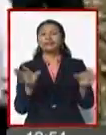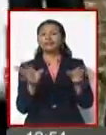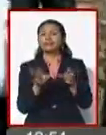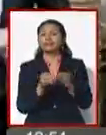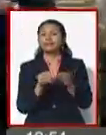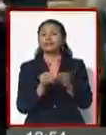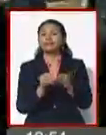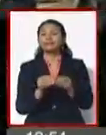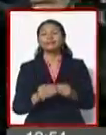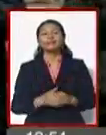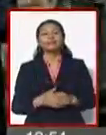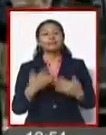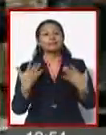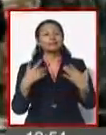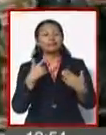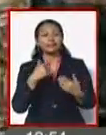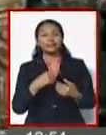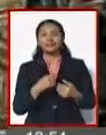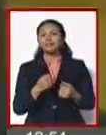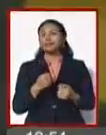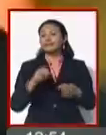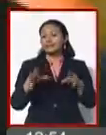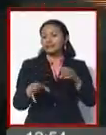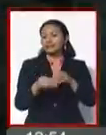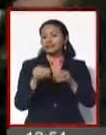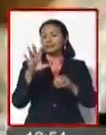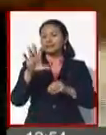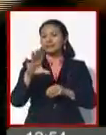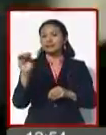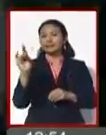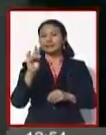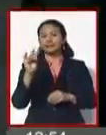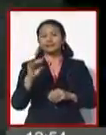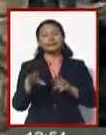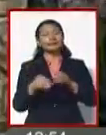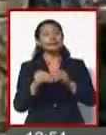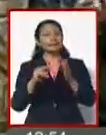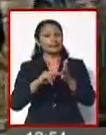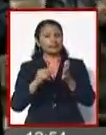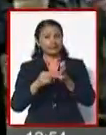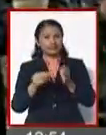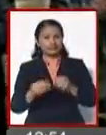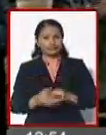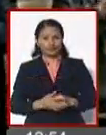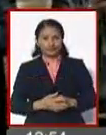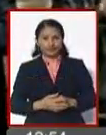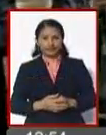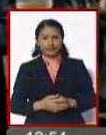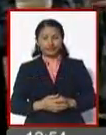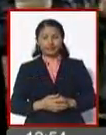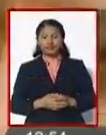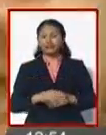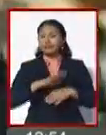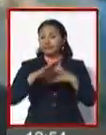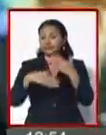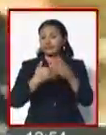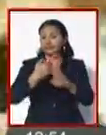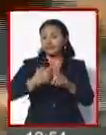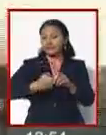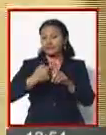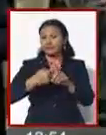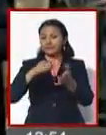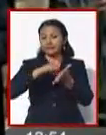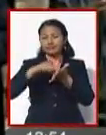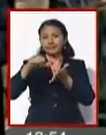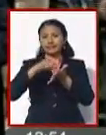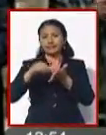Legislativa Plurinacional ha aprobado el incremento de 50 bolivianos adicionales, lo que quiere decir que el monto mensual a